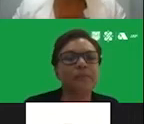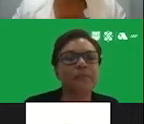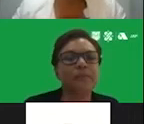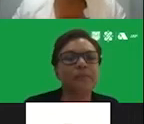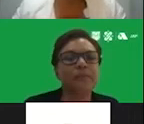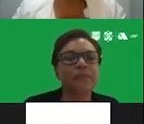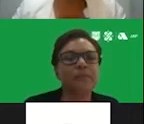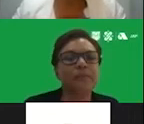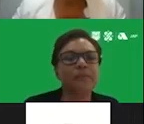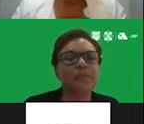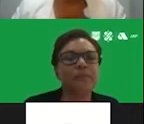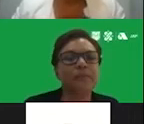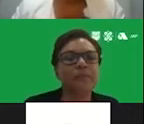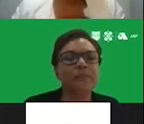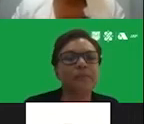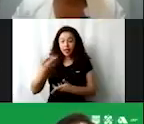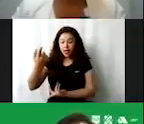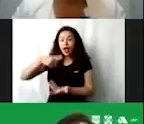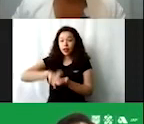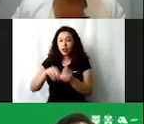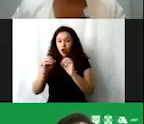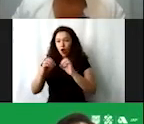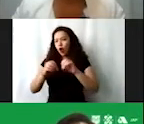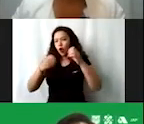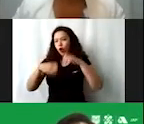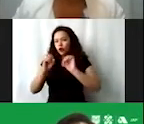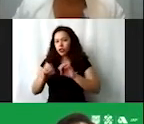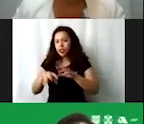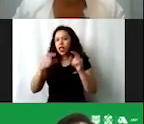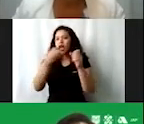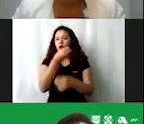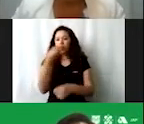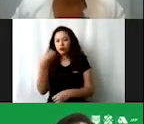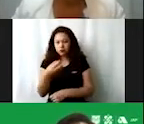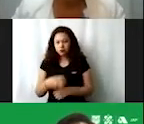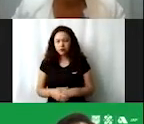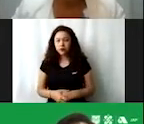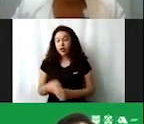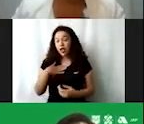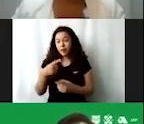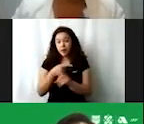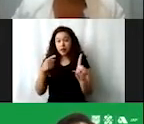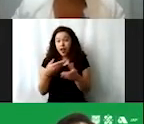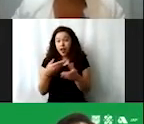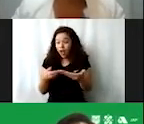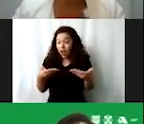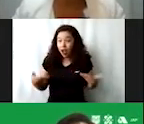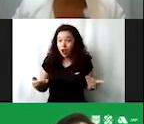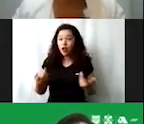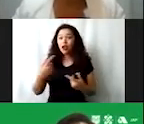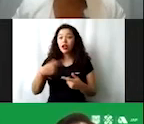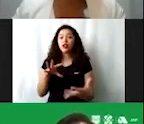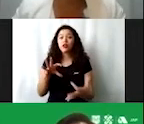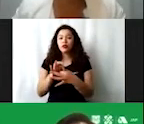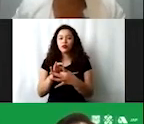en mi organización. Mi objetivo es centrarme, por supuesto, en este presente con ustedes,